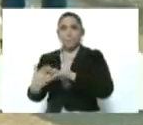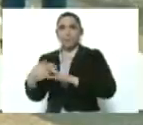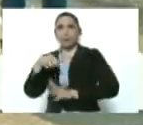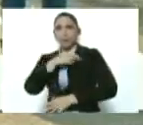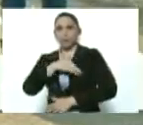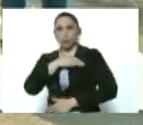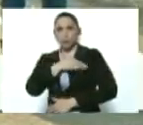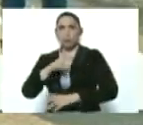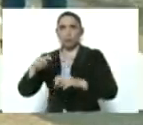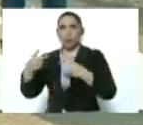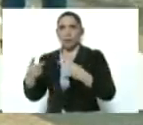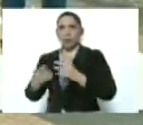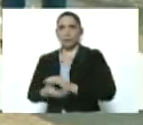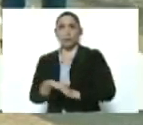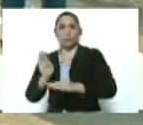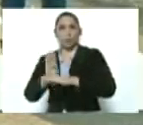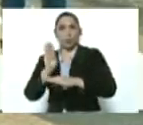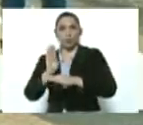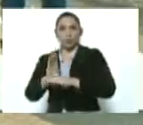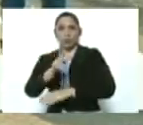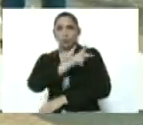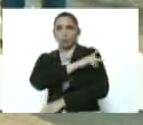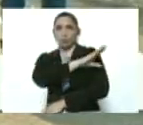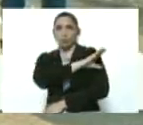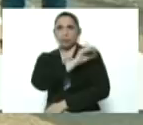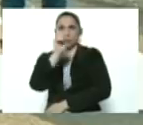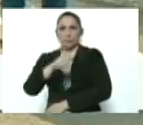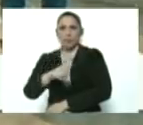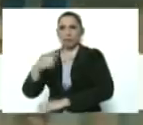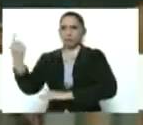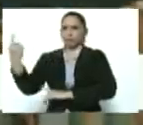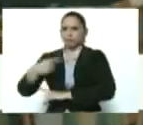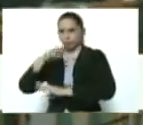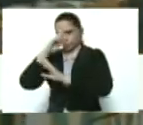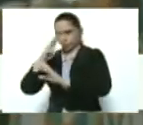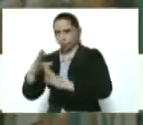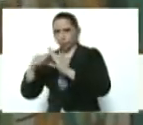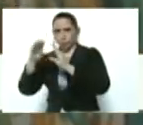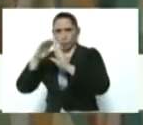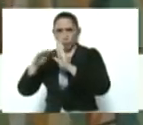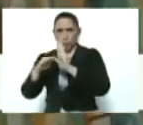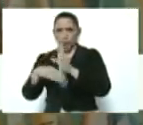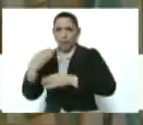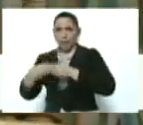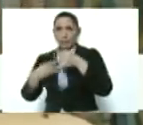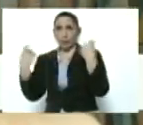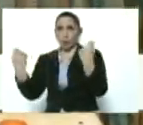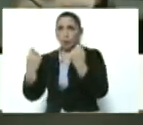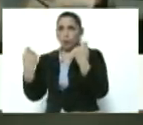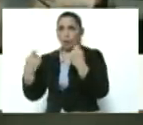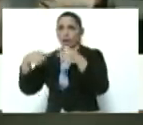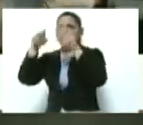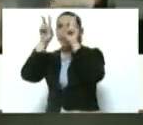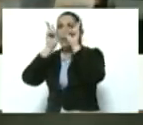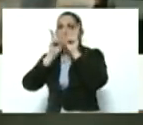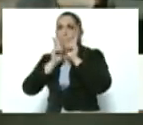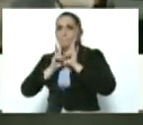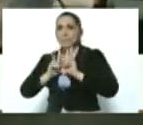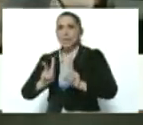civil vanessa rolón y nos encontramos cumpliendo sus instrucciones de realizar una jornada de desinfección